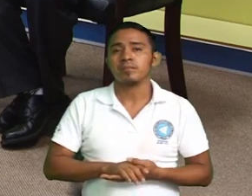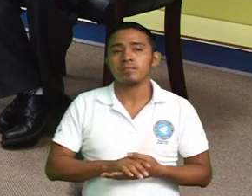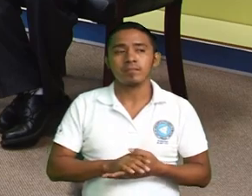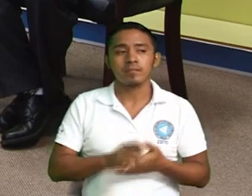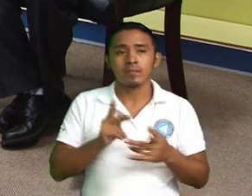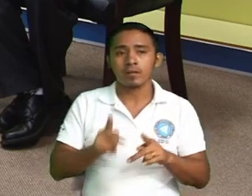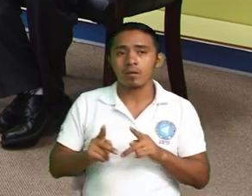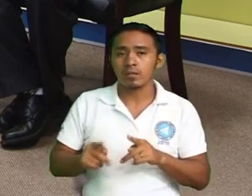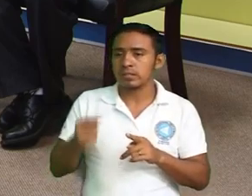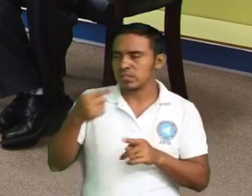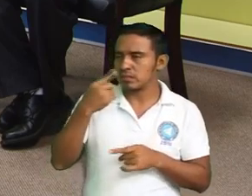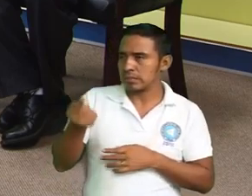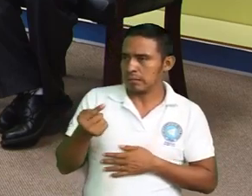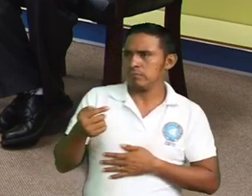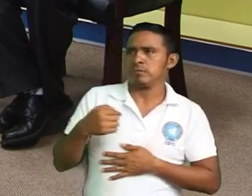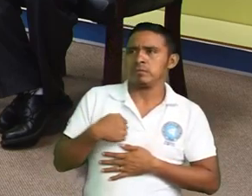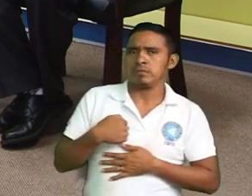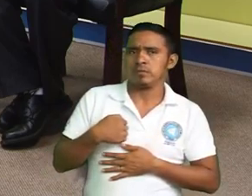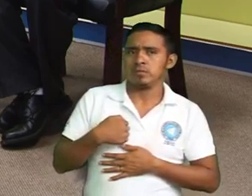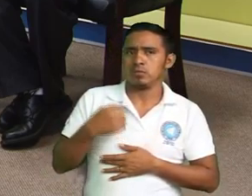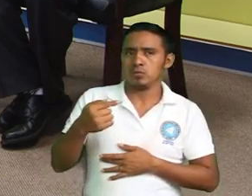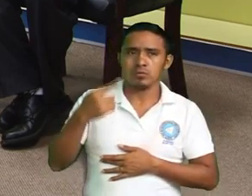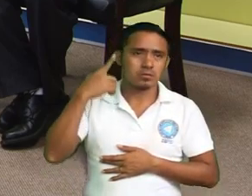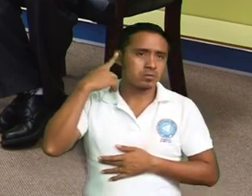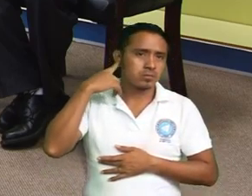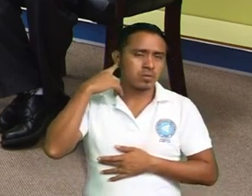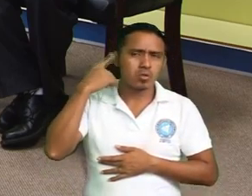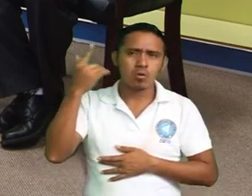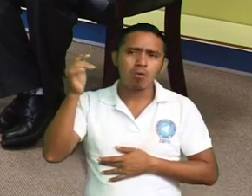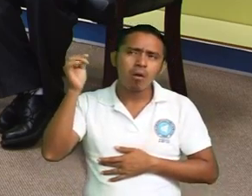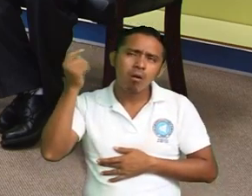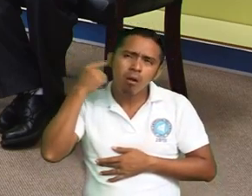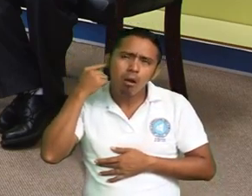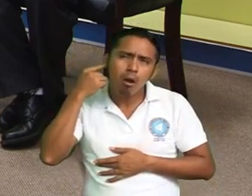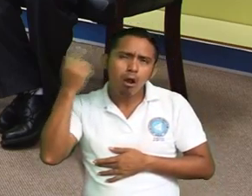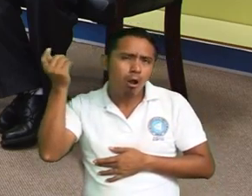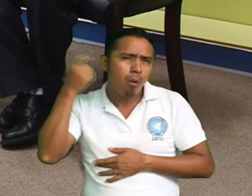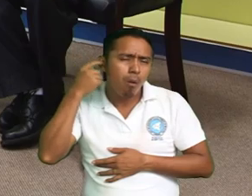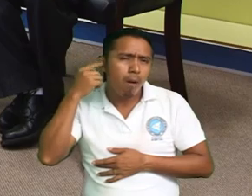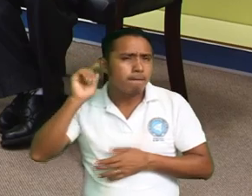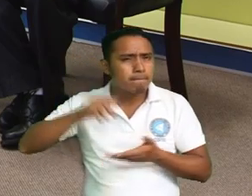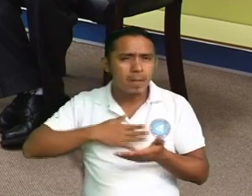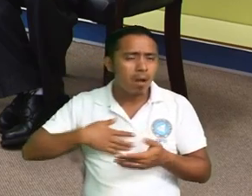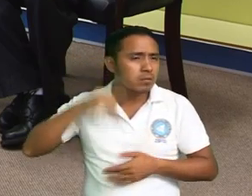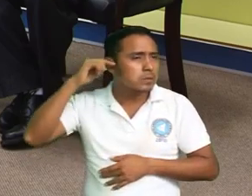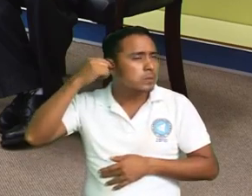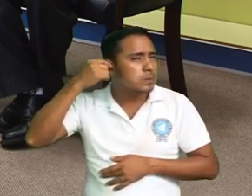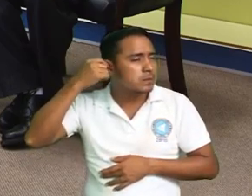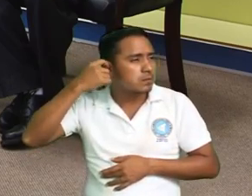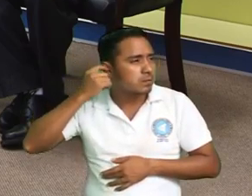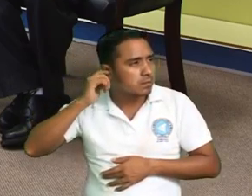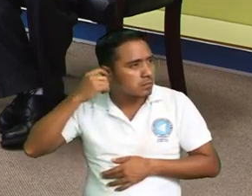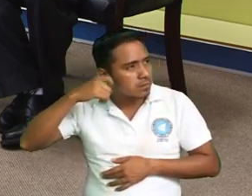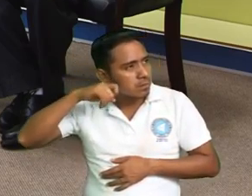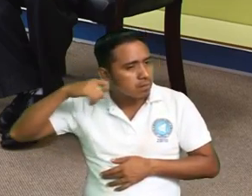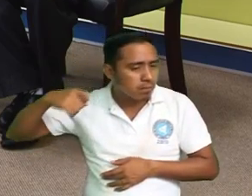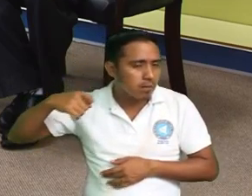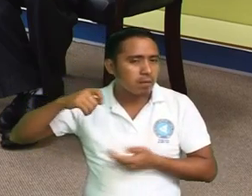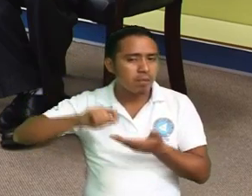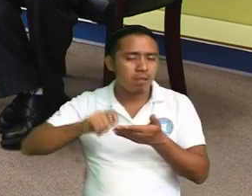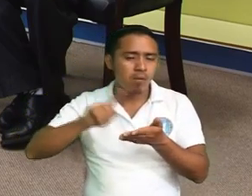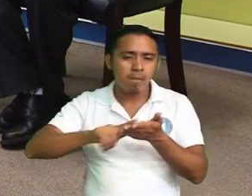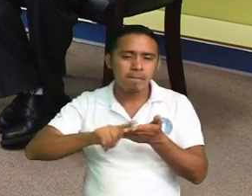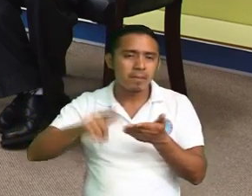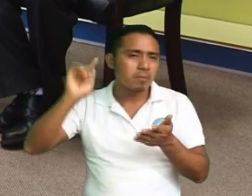algunas personas que nos están viendo dirán que cuando tienen eso no escuchan bien. Y entonces agarran el clip, el